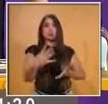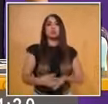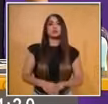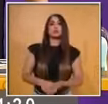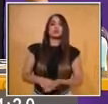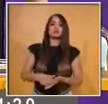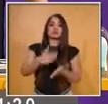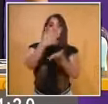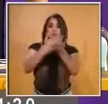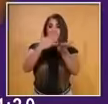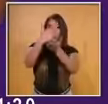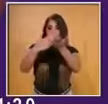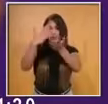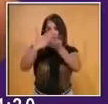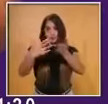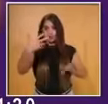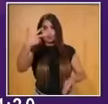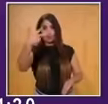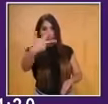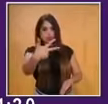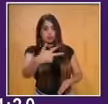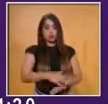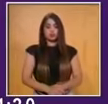octavos y